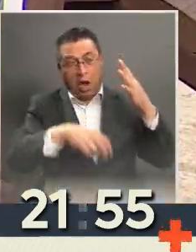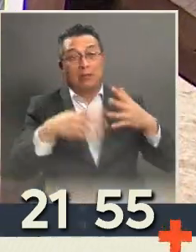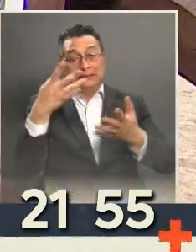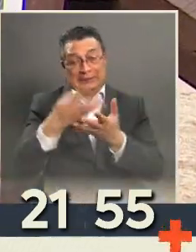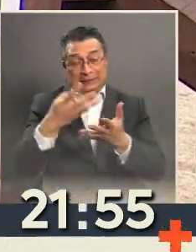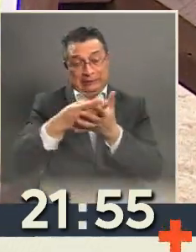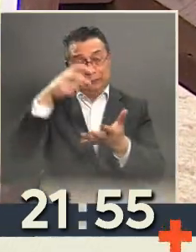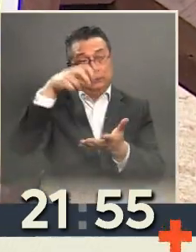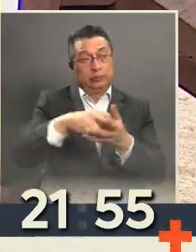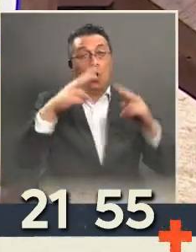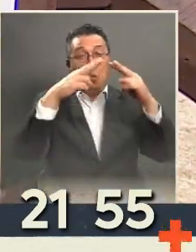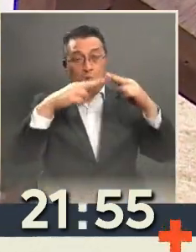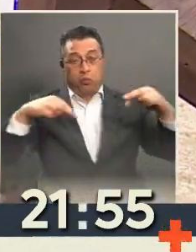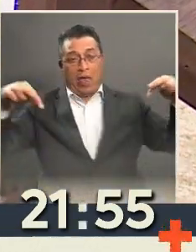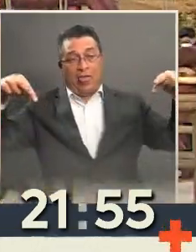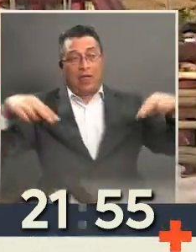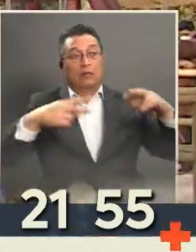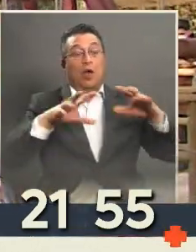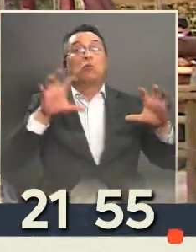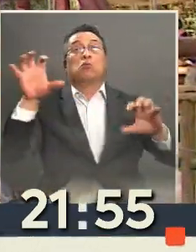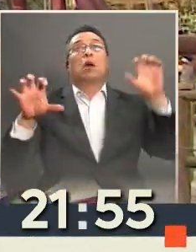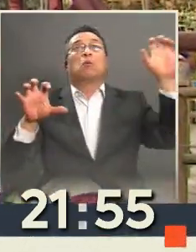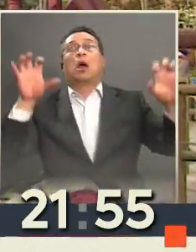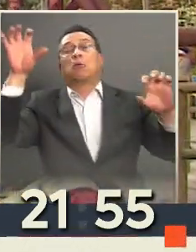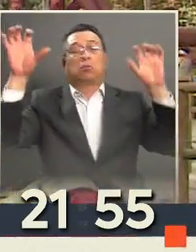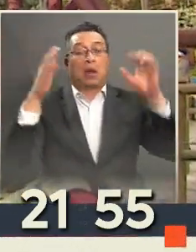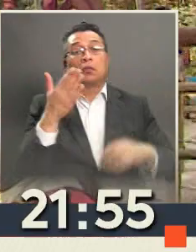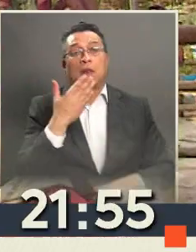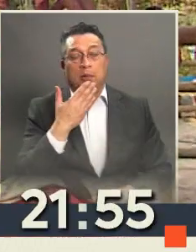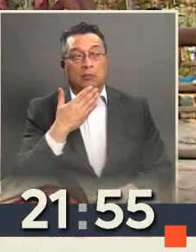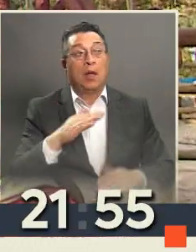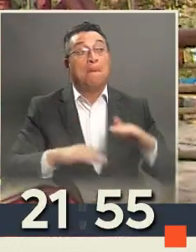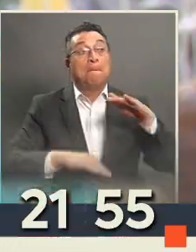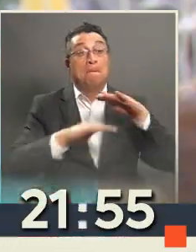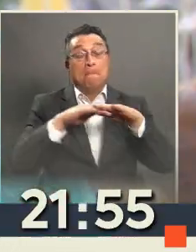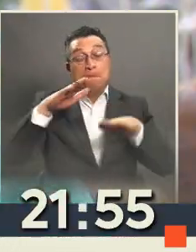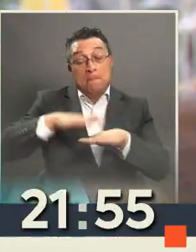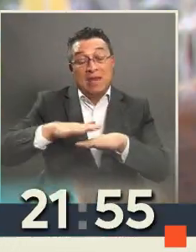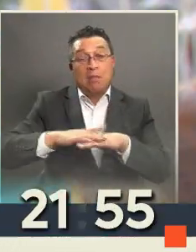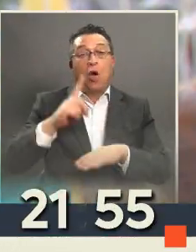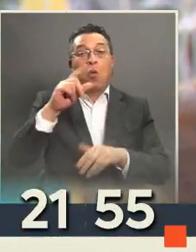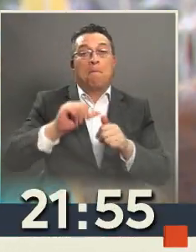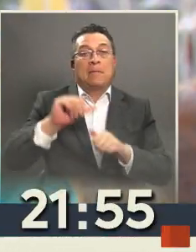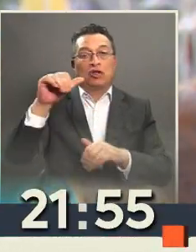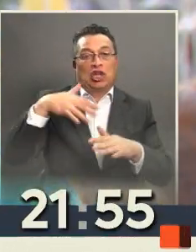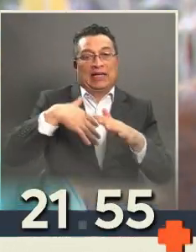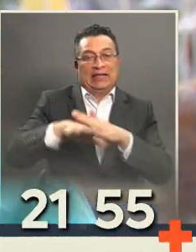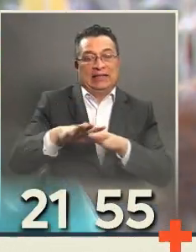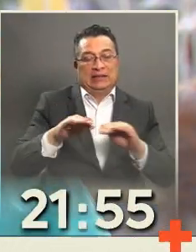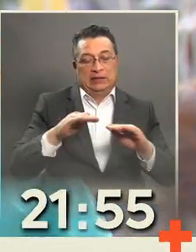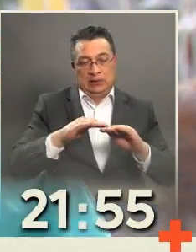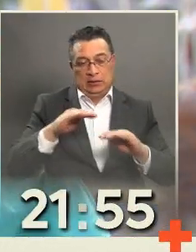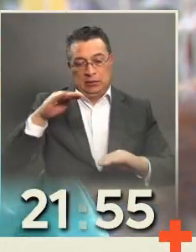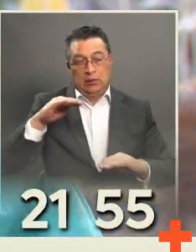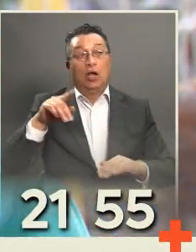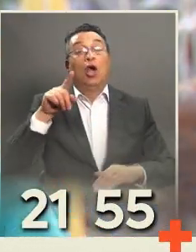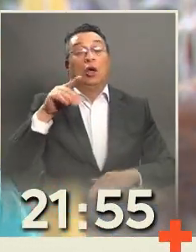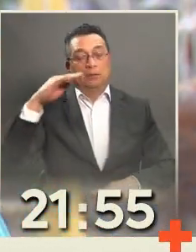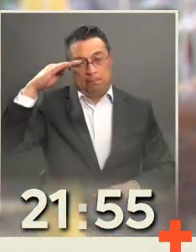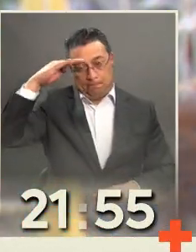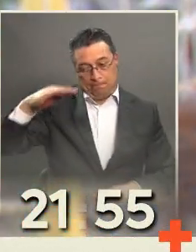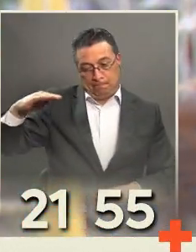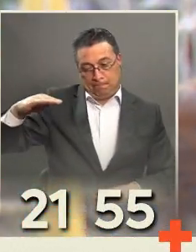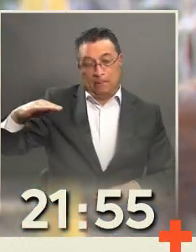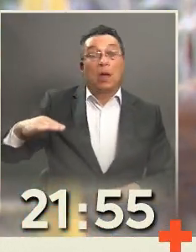puente colgante, muro de escalada. La altura mínima es 1,15 m. A partir de esa altura ya pueden venir aquí